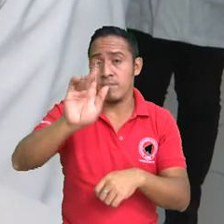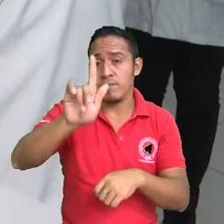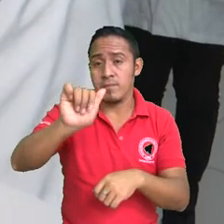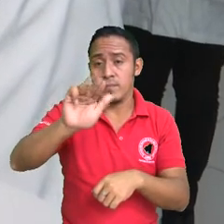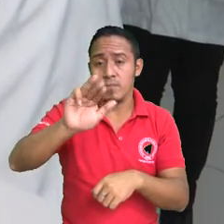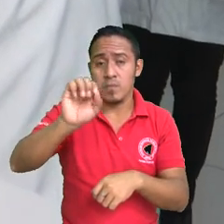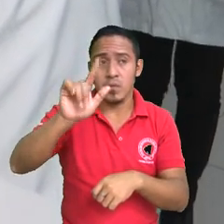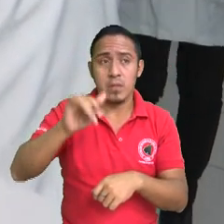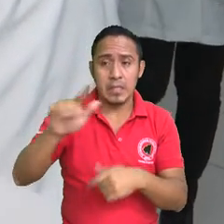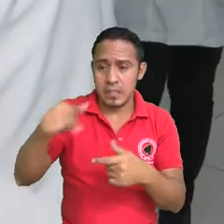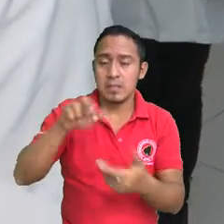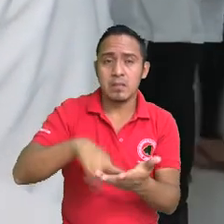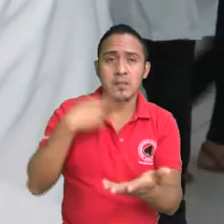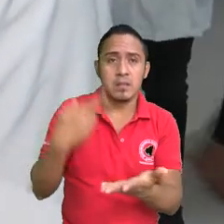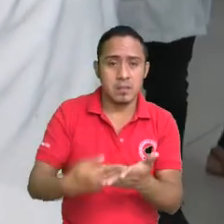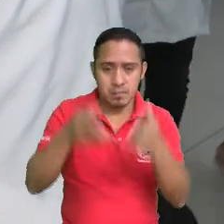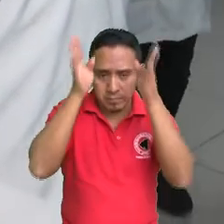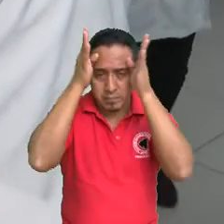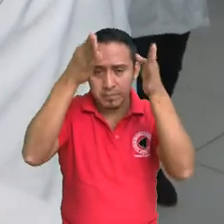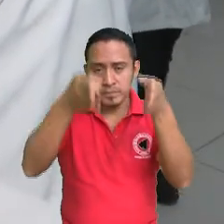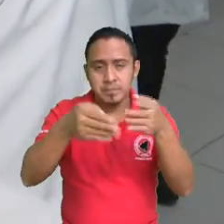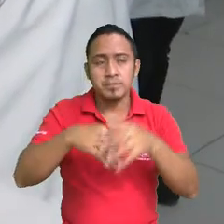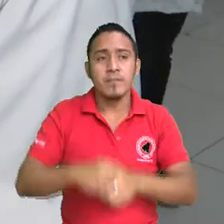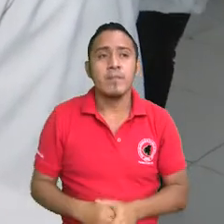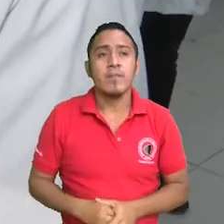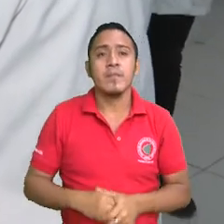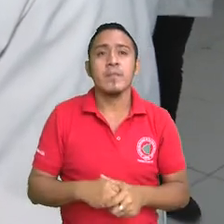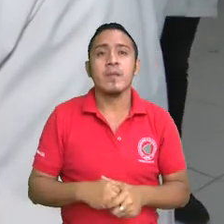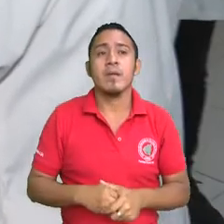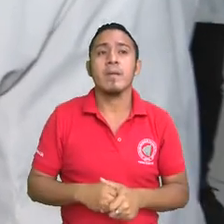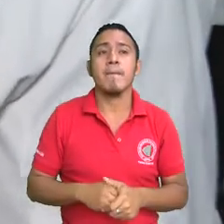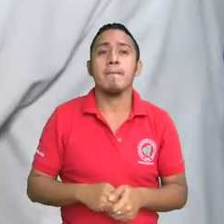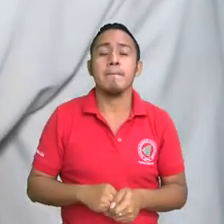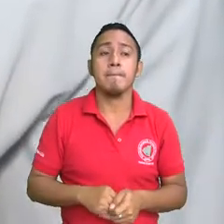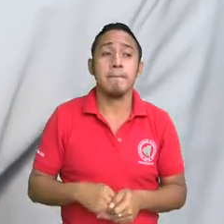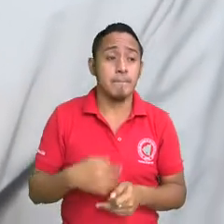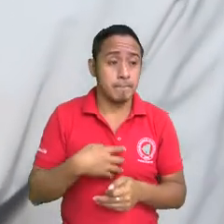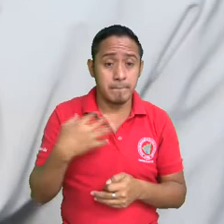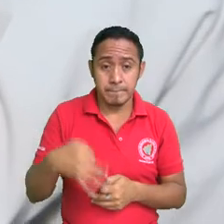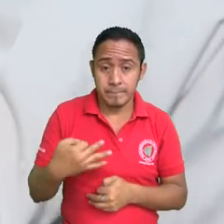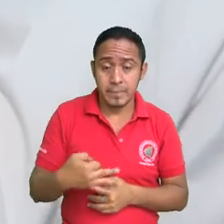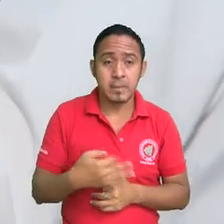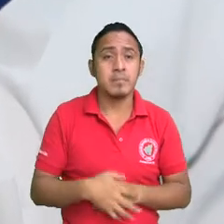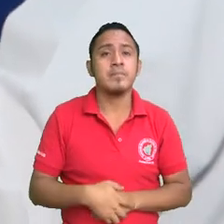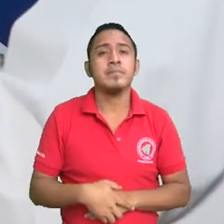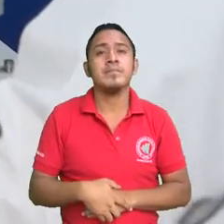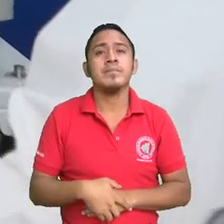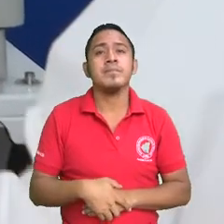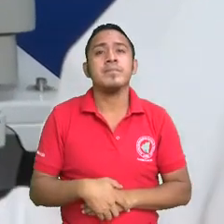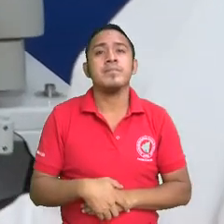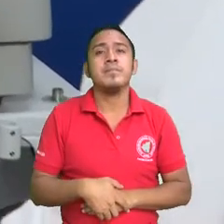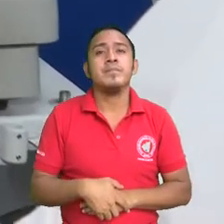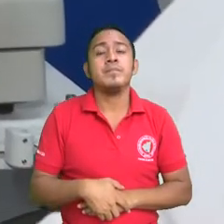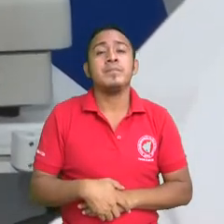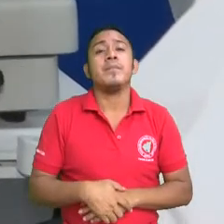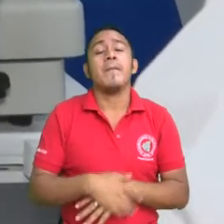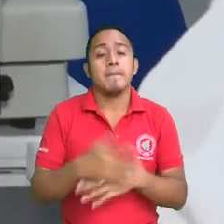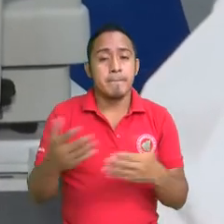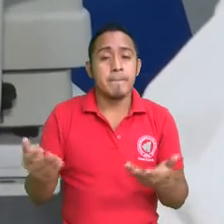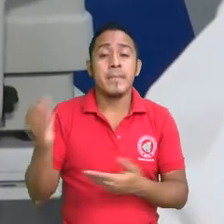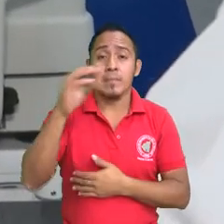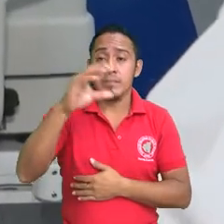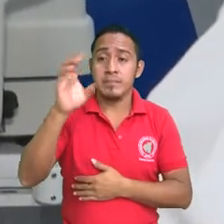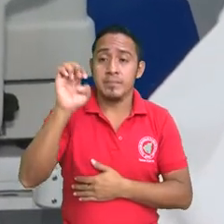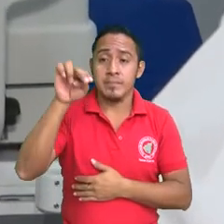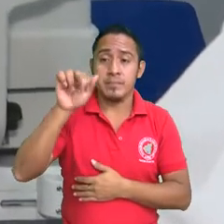algo completamente gratis, una atención completamente gratis, un servicio de calidad también. En el caso del Centro Nacional